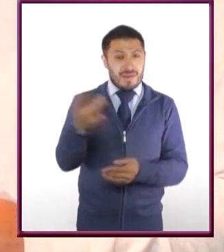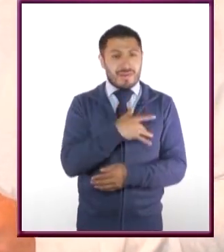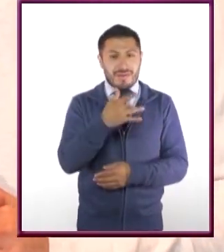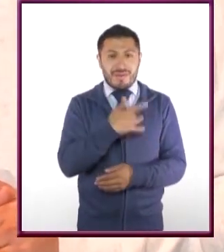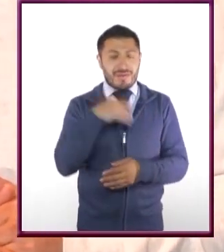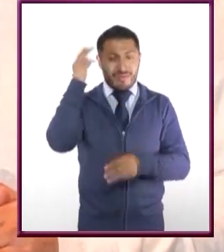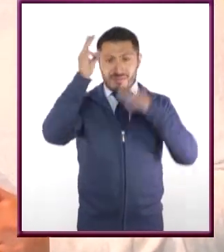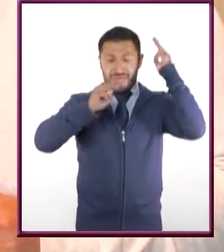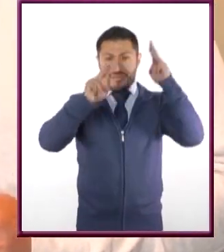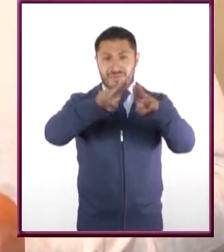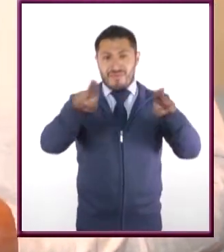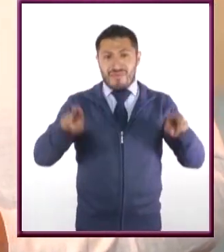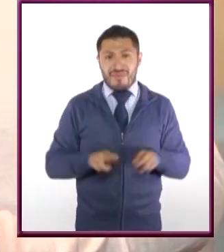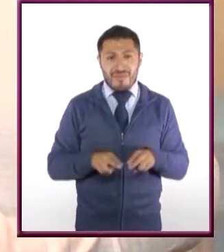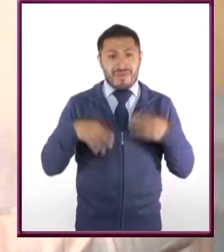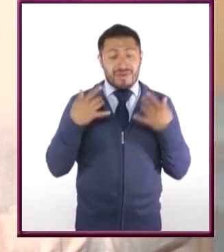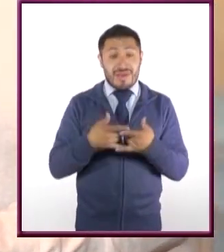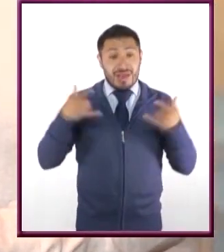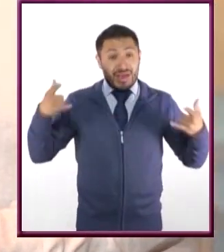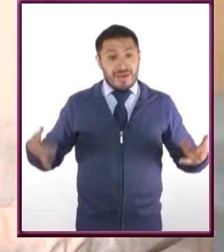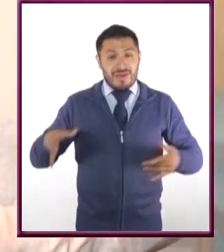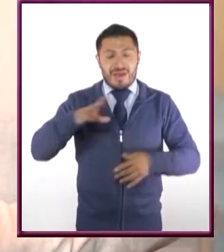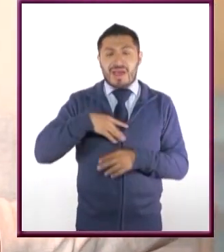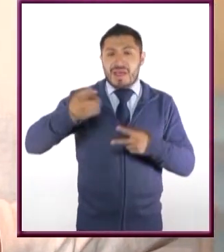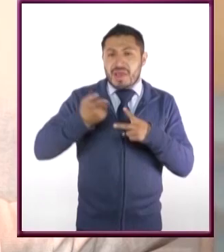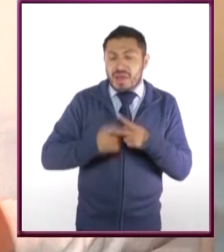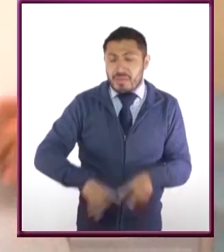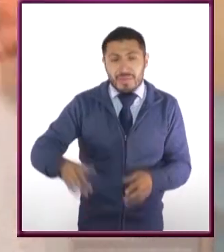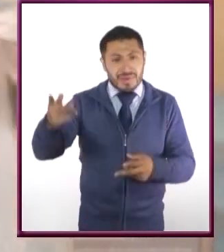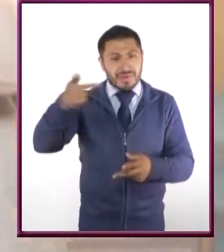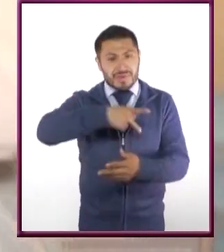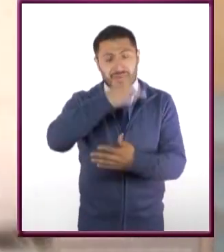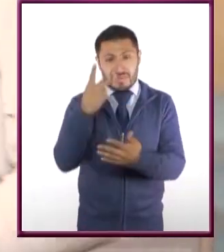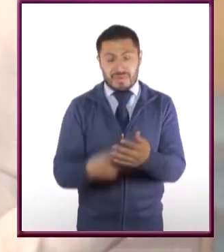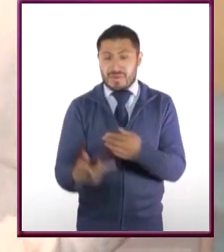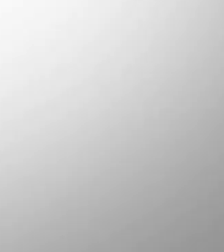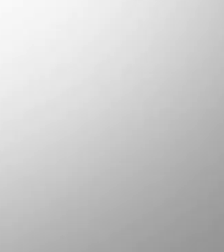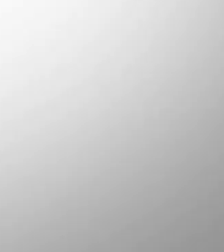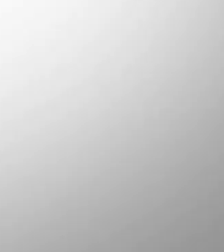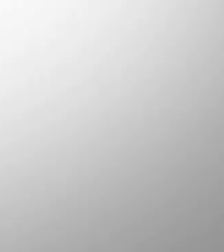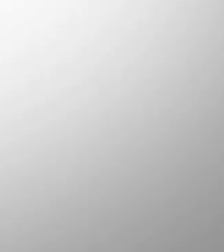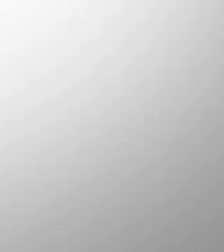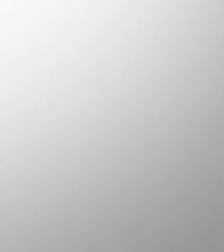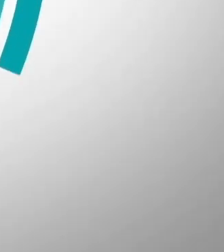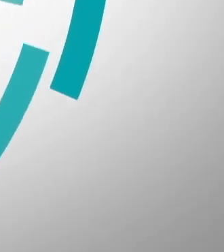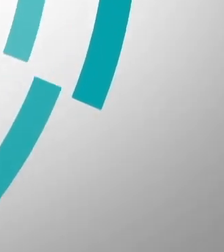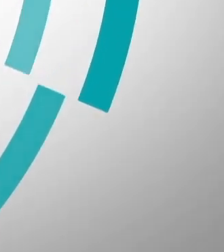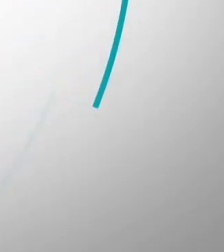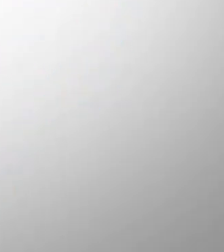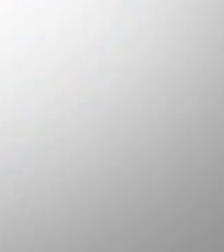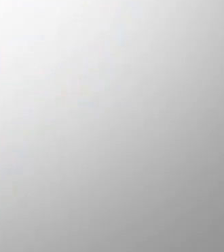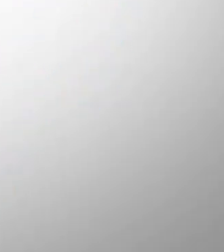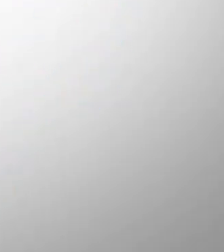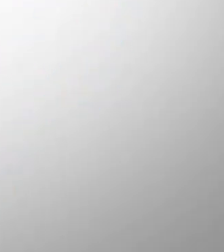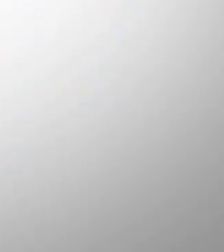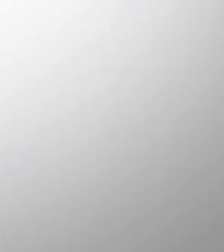Nacional de Antropología, damos inicio a nuestro programa de hoy. ¡Comenzamos!